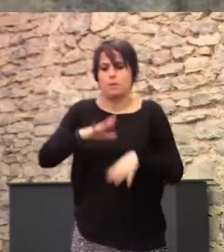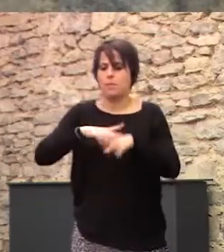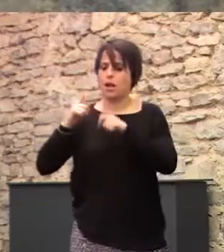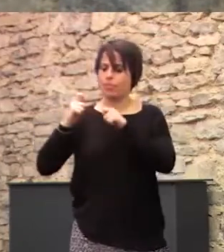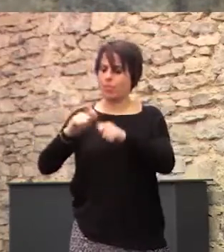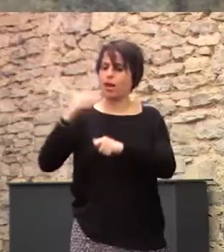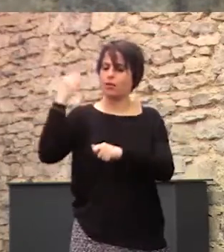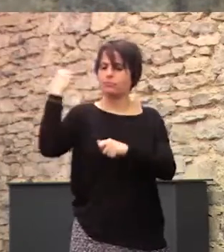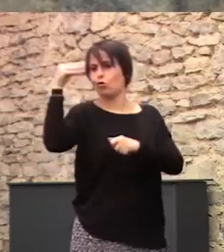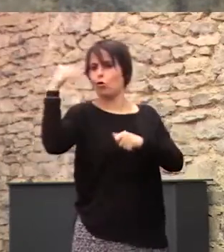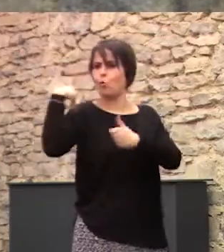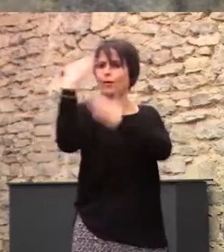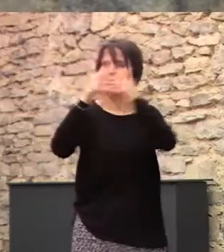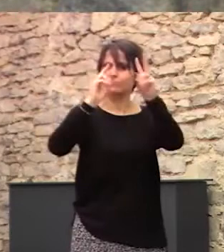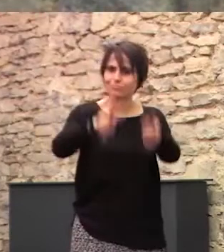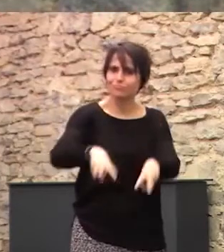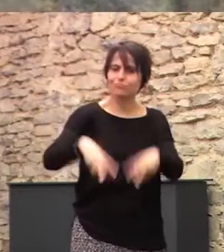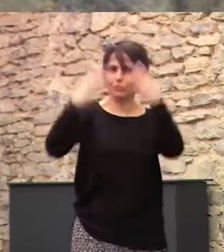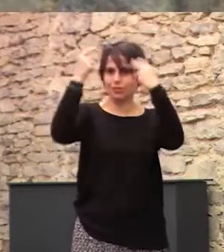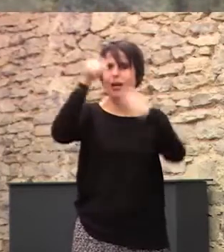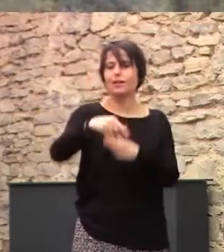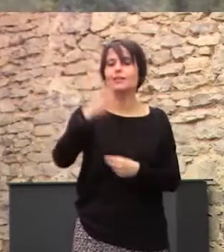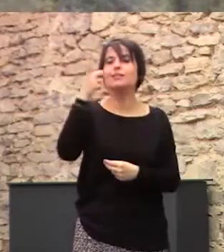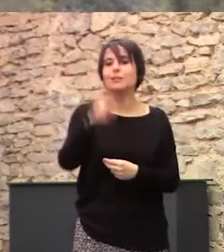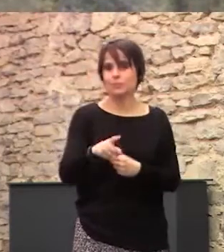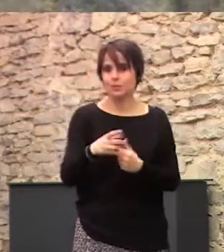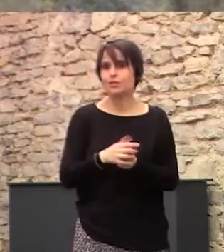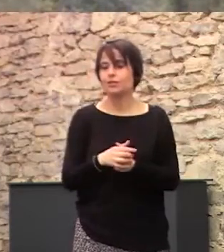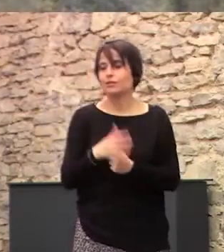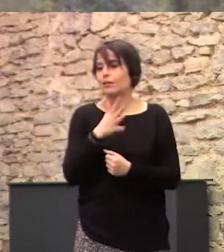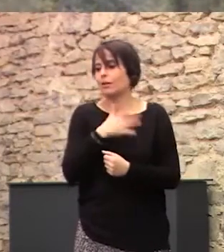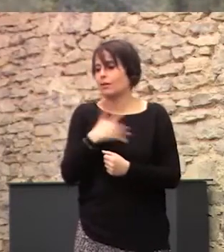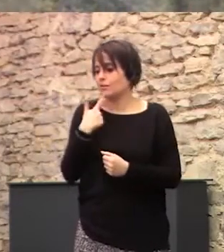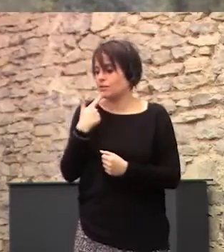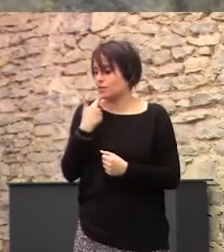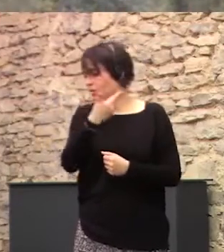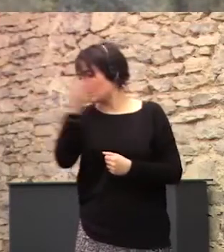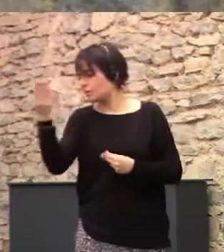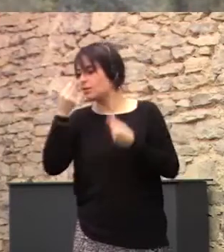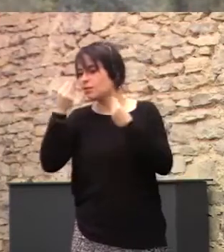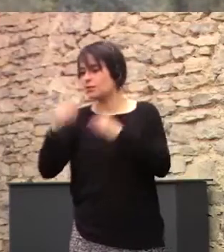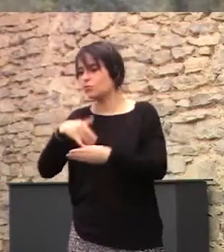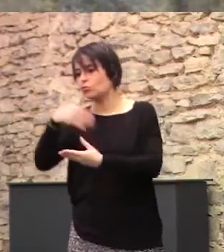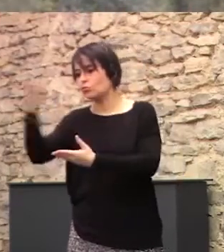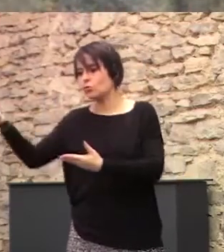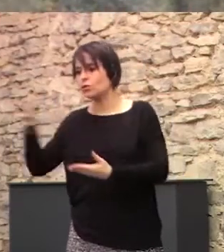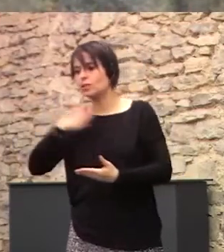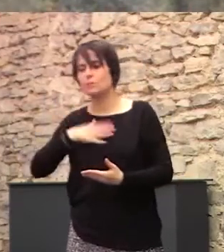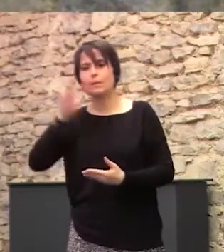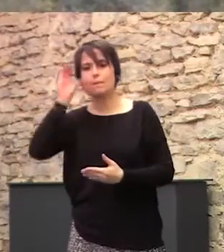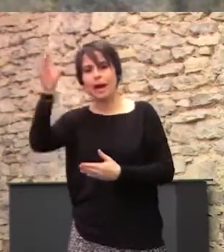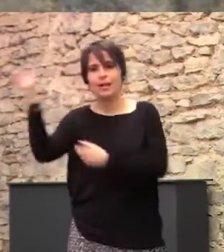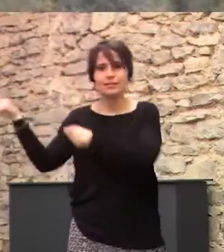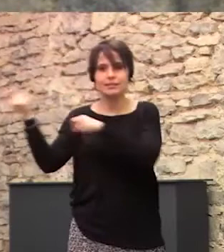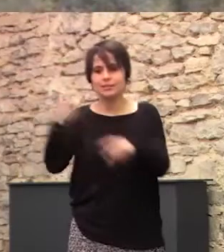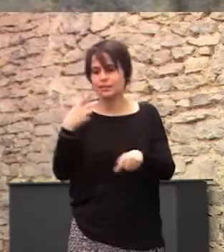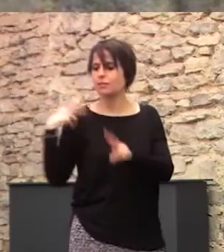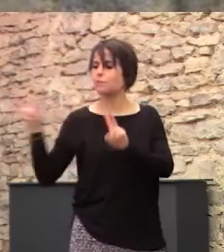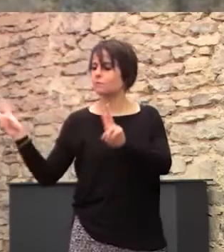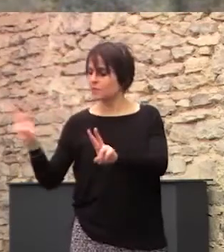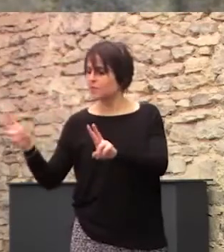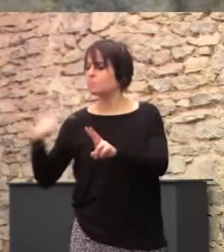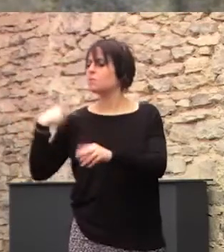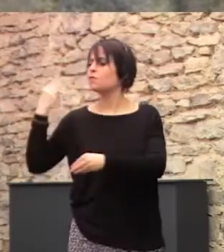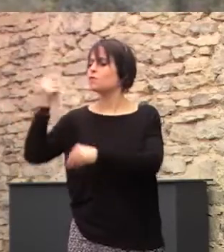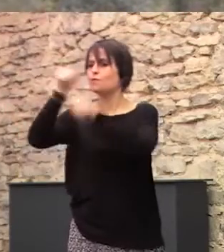traer aire fresco aquí también, ¿no? Desde otras historias que traemos de nuestros países, de militancia, de formas de